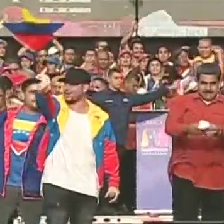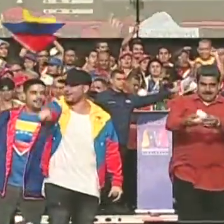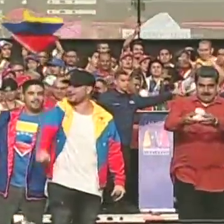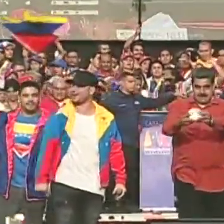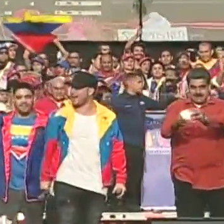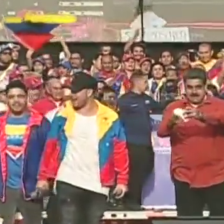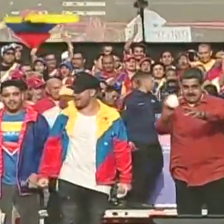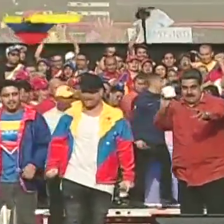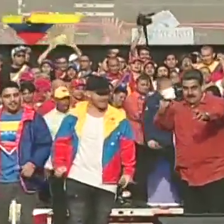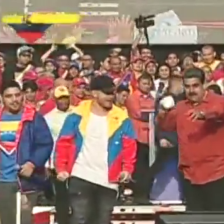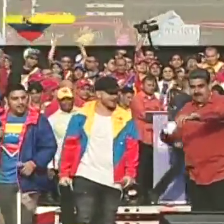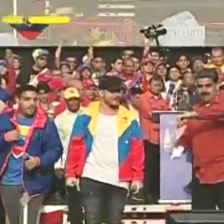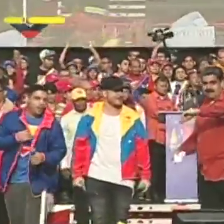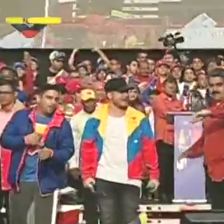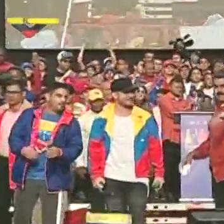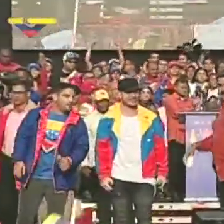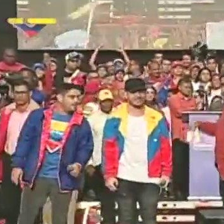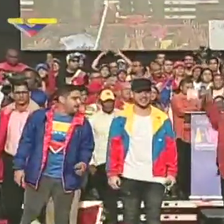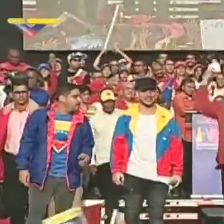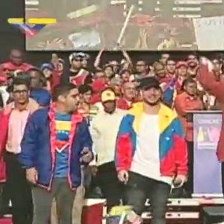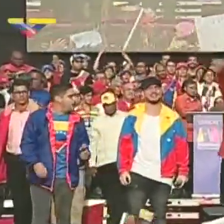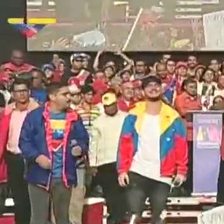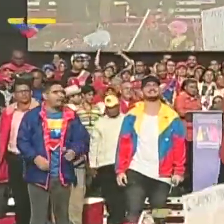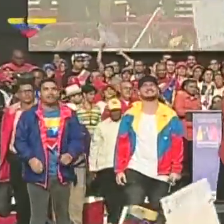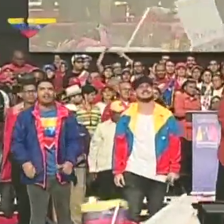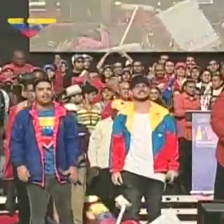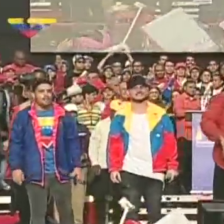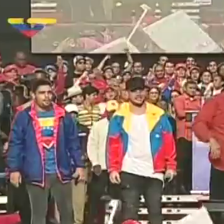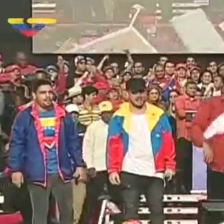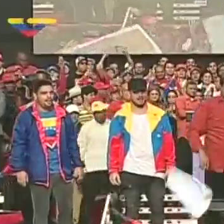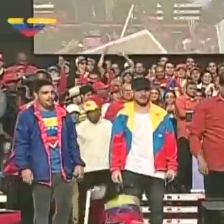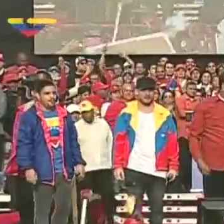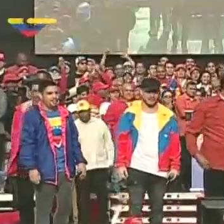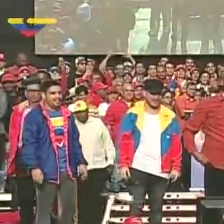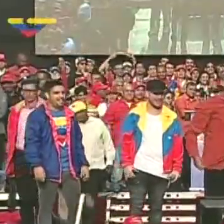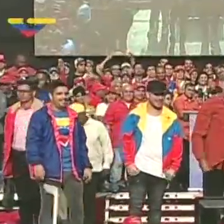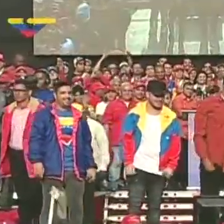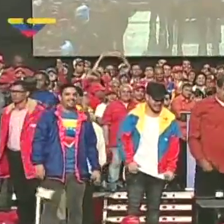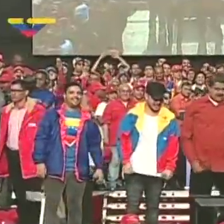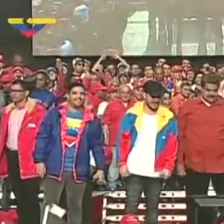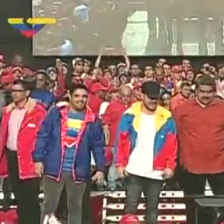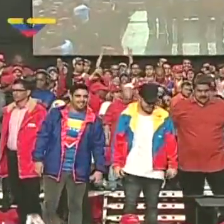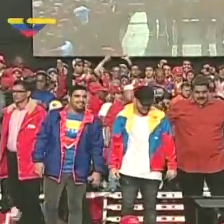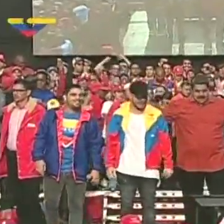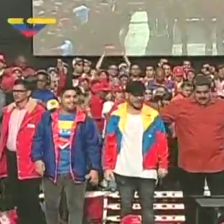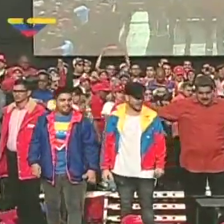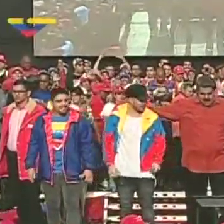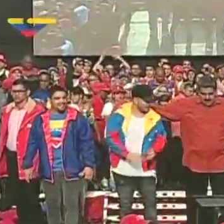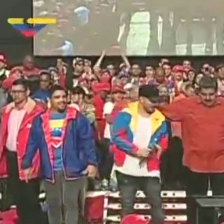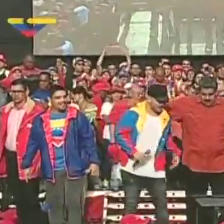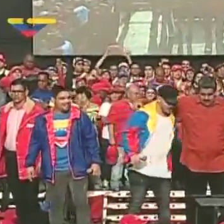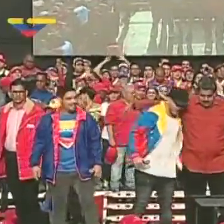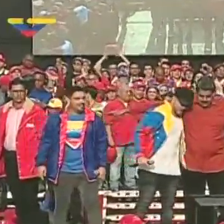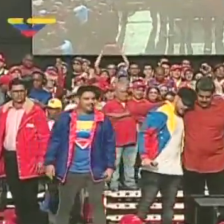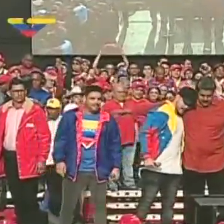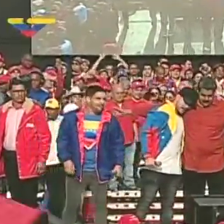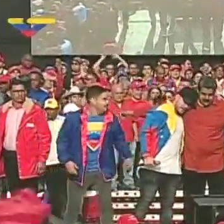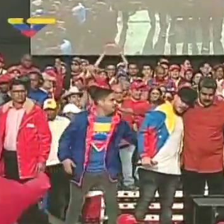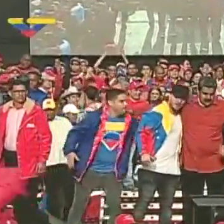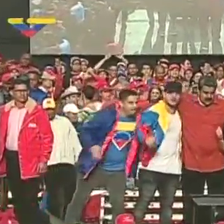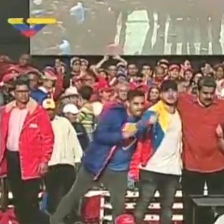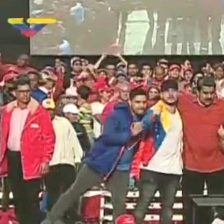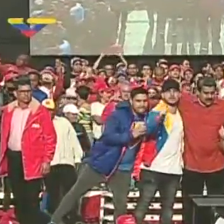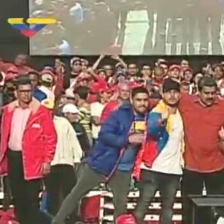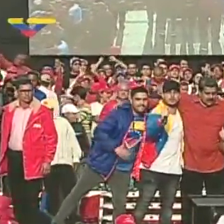y por la gloria. Por eso es que ahora tenemos la fortaleza de contar con la